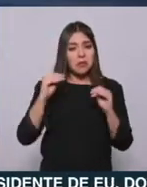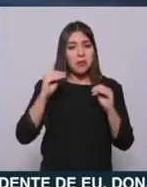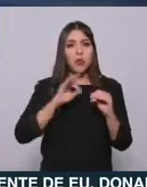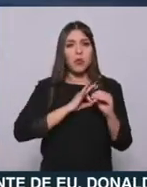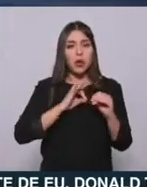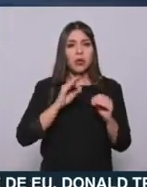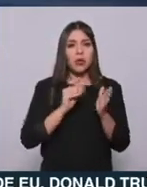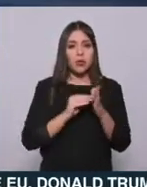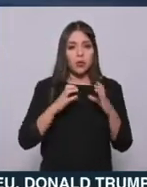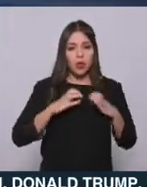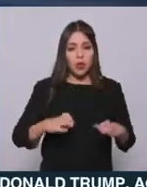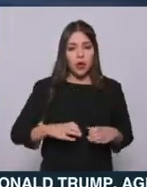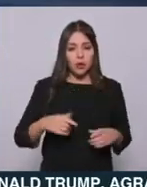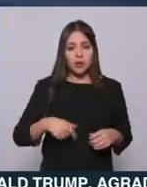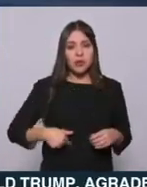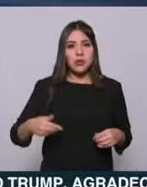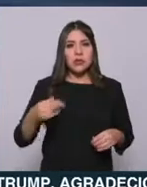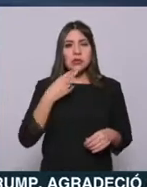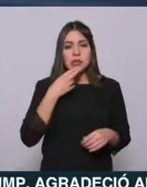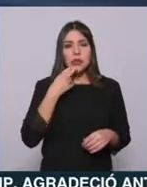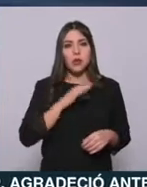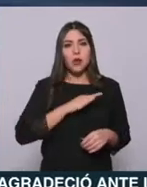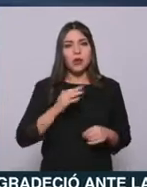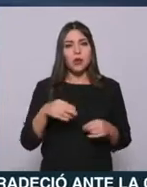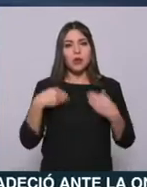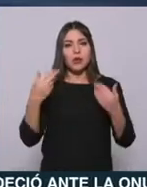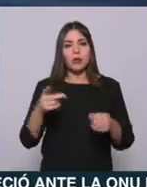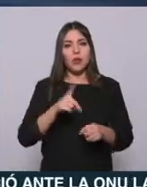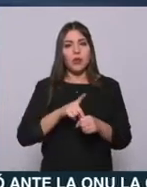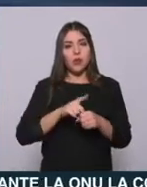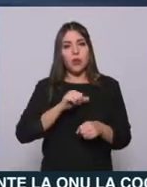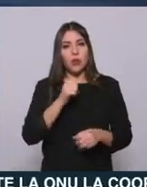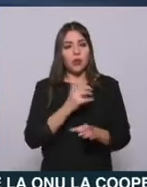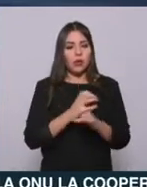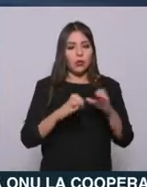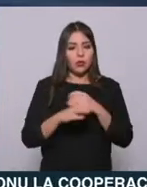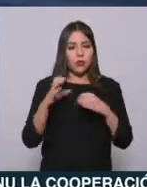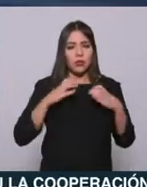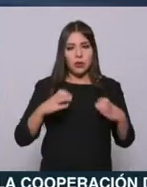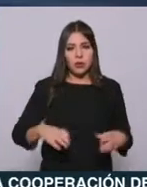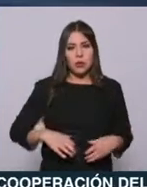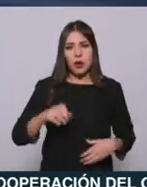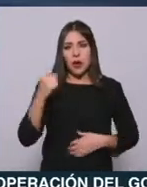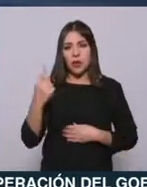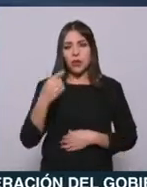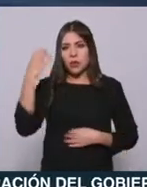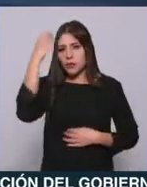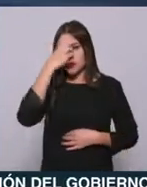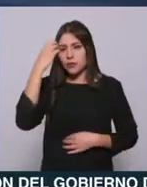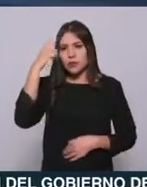hace legalmente por medio de estudios que nos diagnostican o nos certifican la actividad